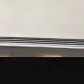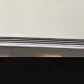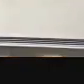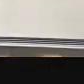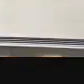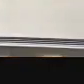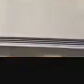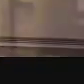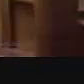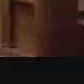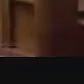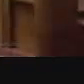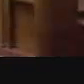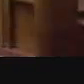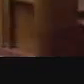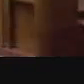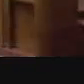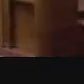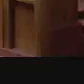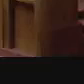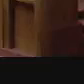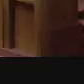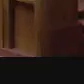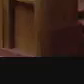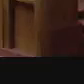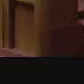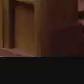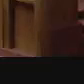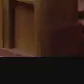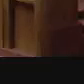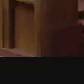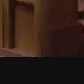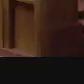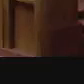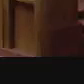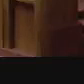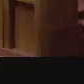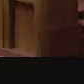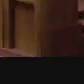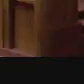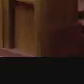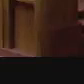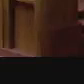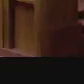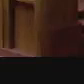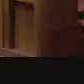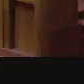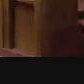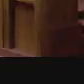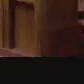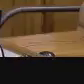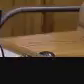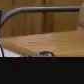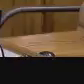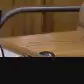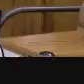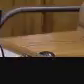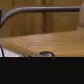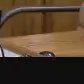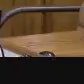tiene la palabra diputado Muchas gracias presidente efectivamente lo primero saludar a todos los habitantes de la comuna